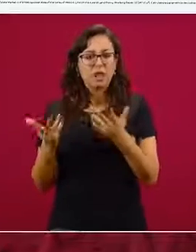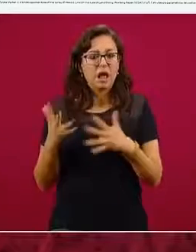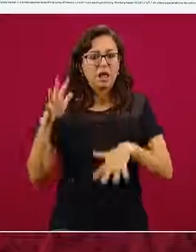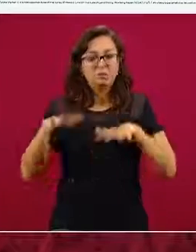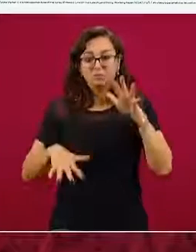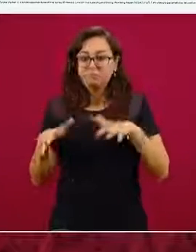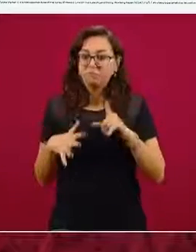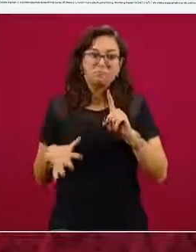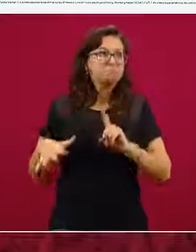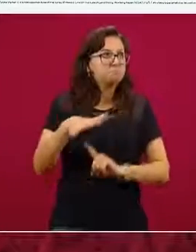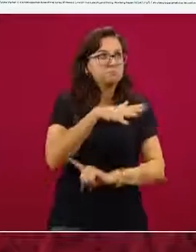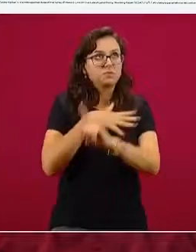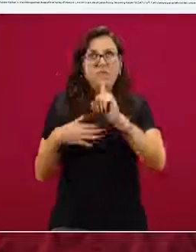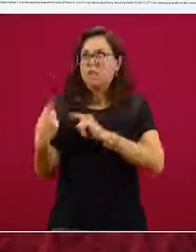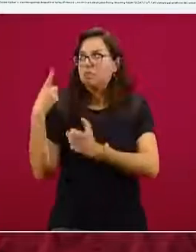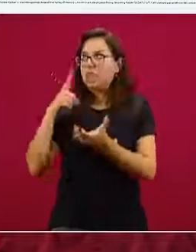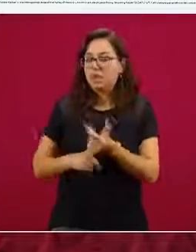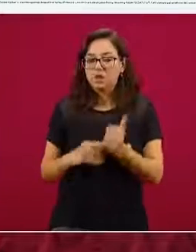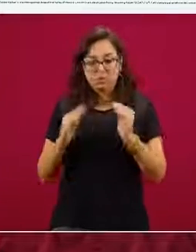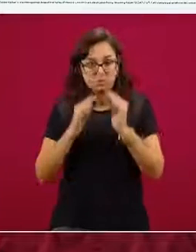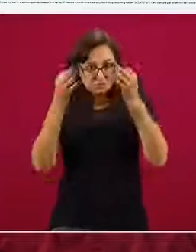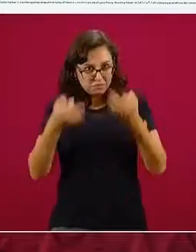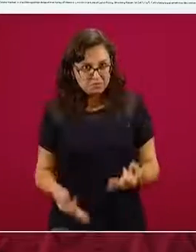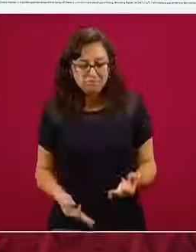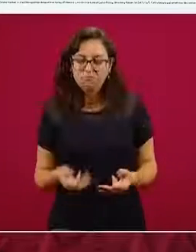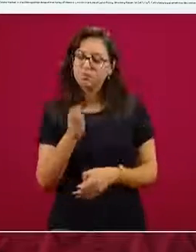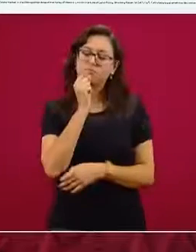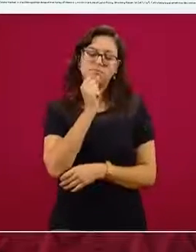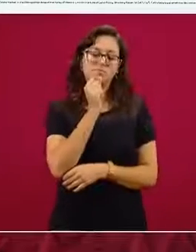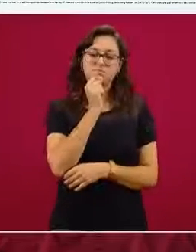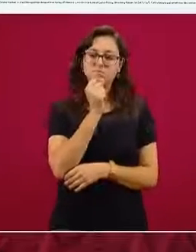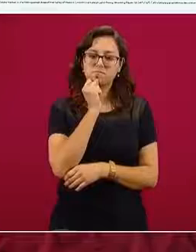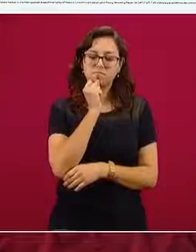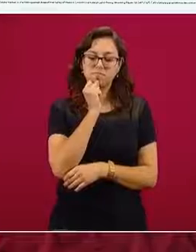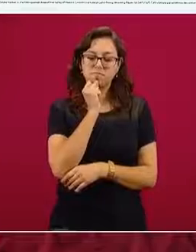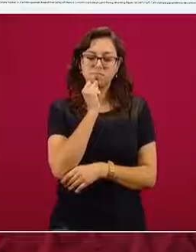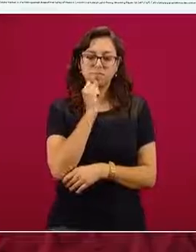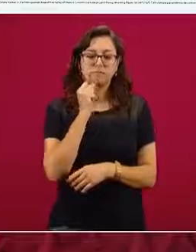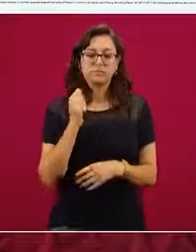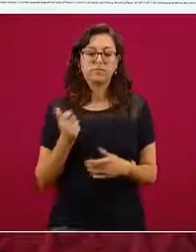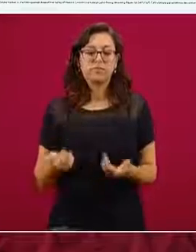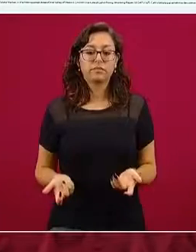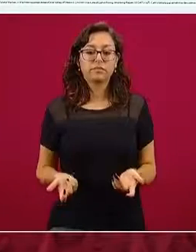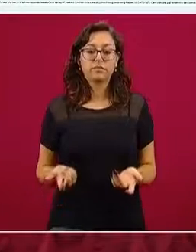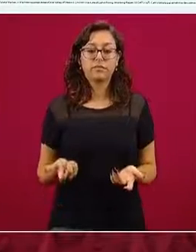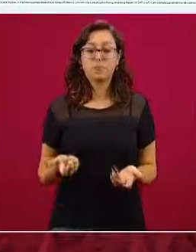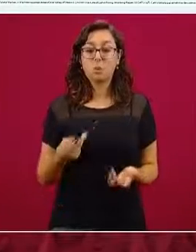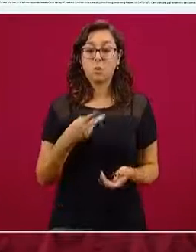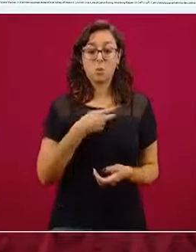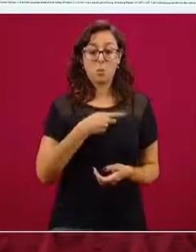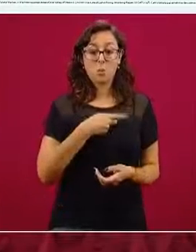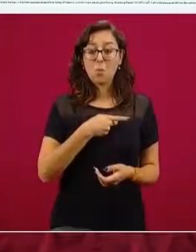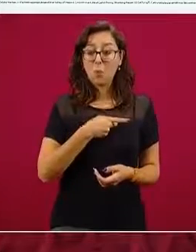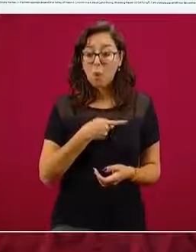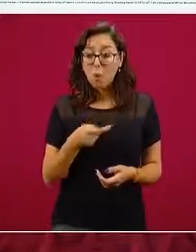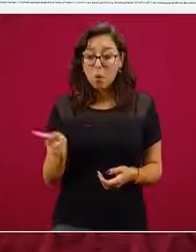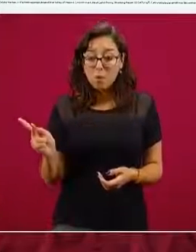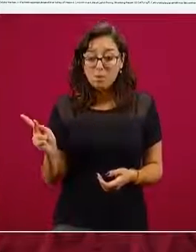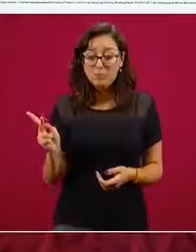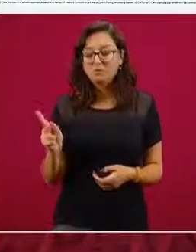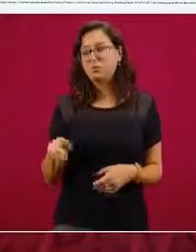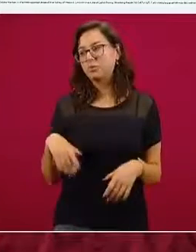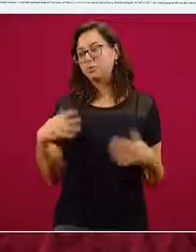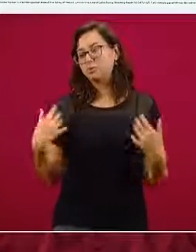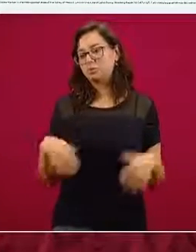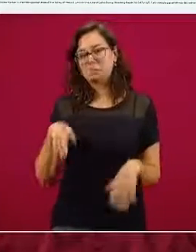las condiciones adecuadas de habitabilidad, ni qué decir de la vivienda precaria, las condiciones son realmente